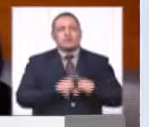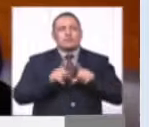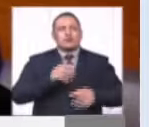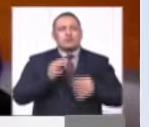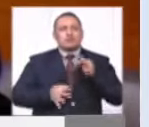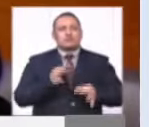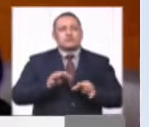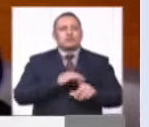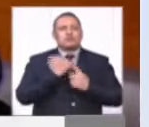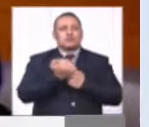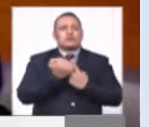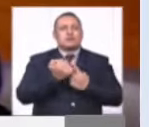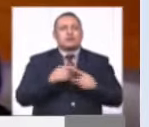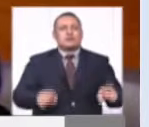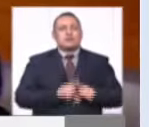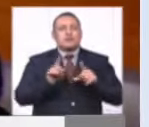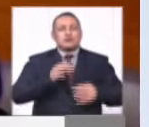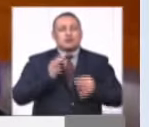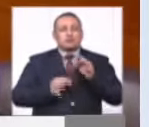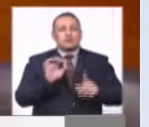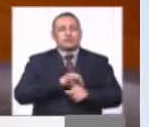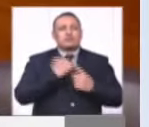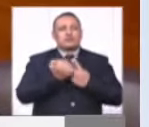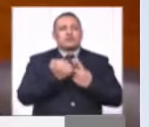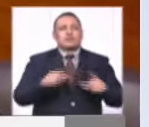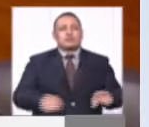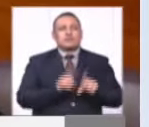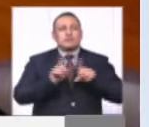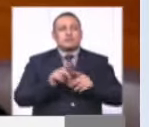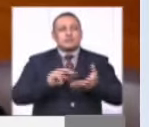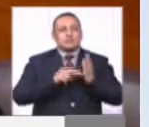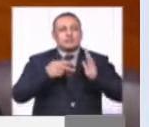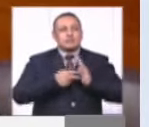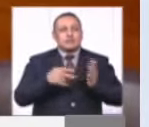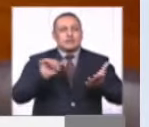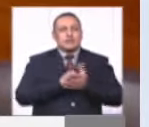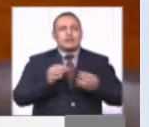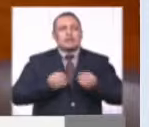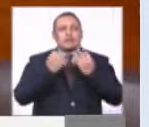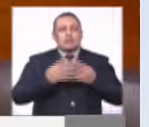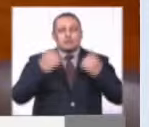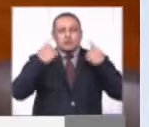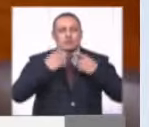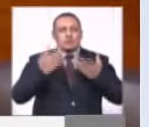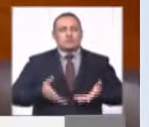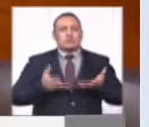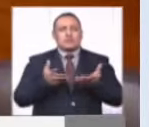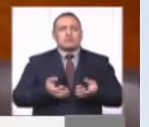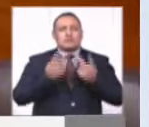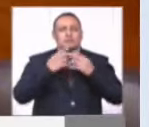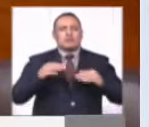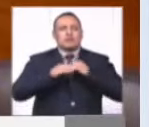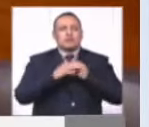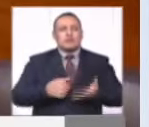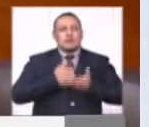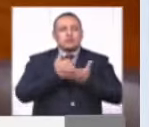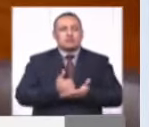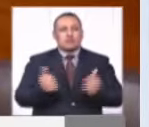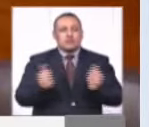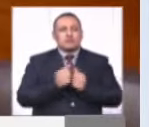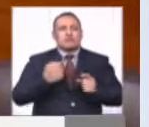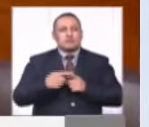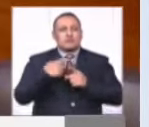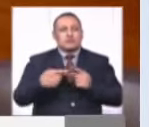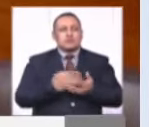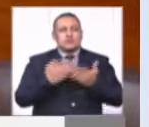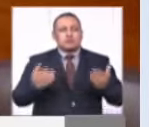justicia social. Justicia social implica la buena distribución, la equitativa distribución de los